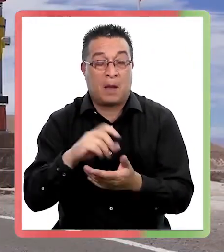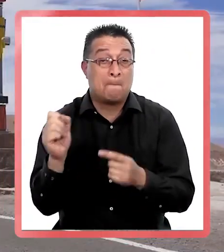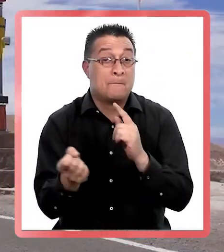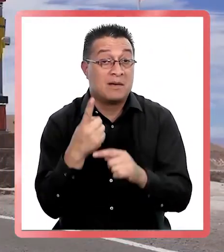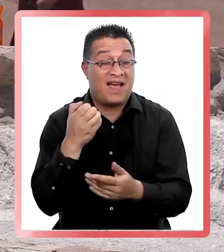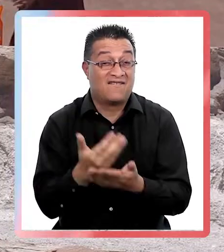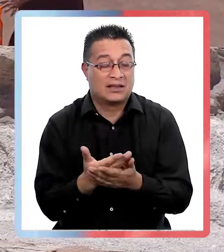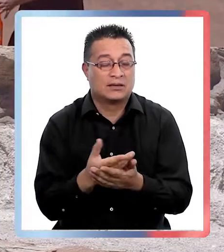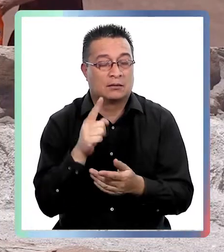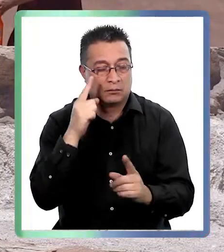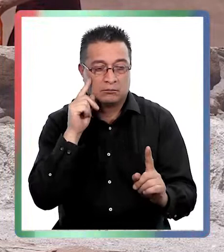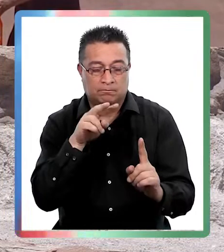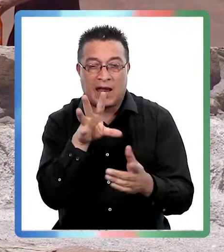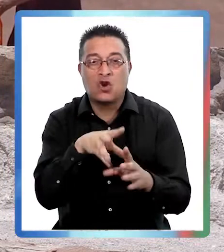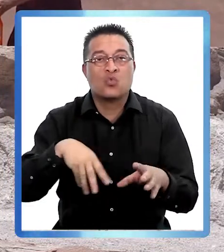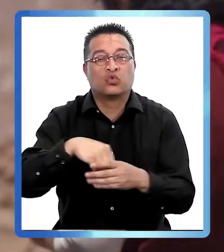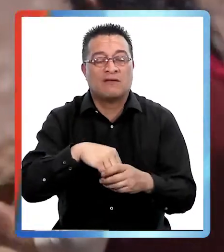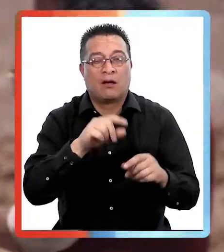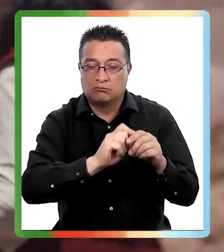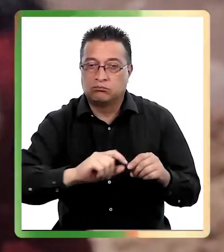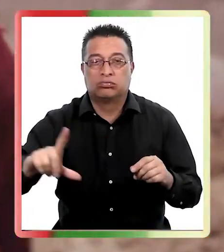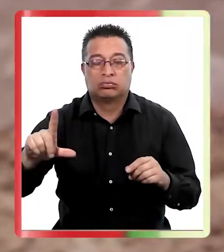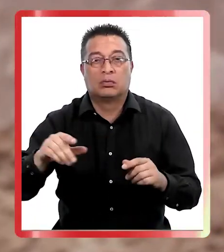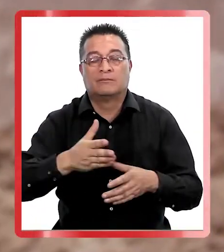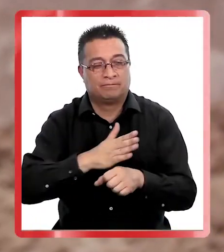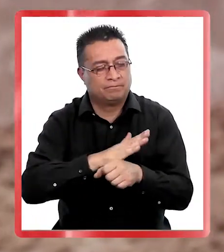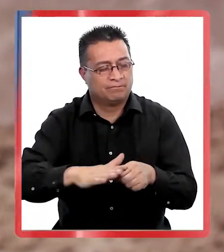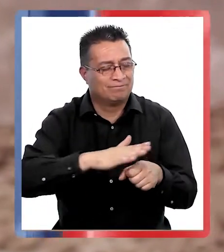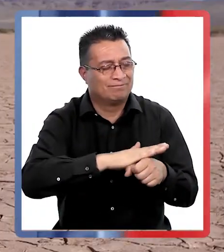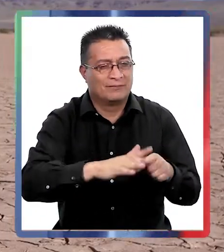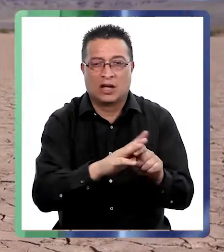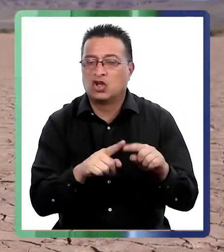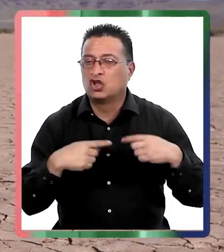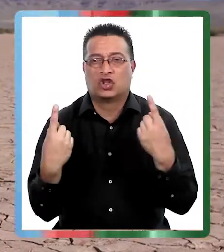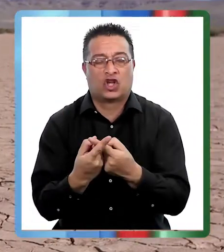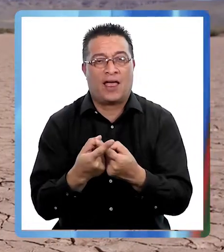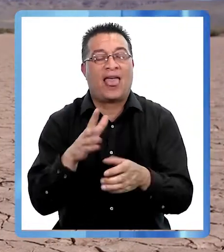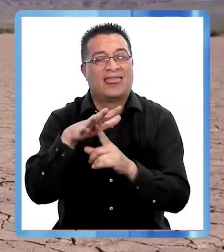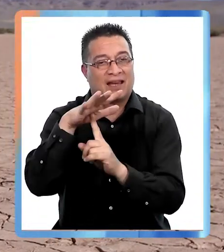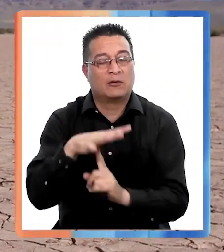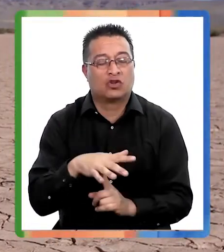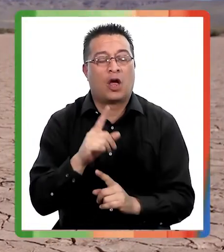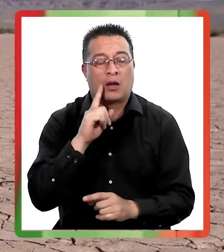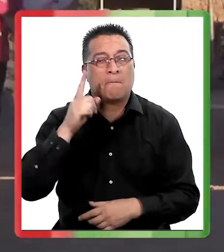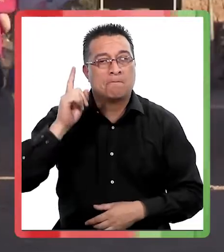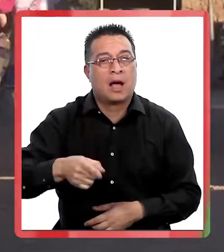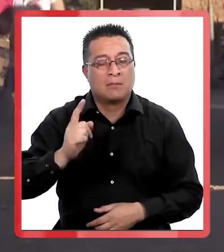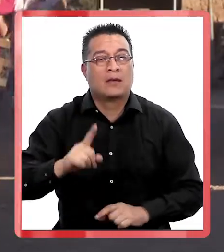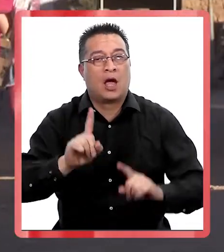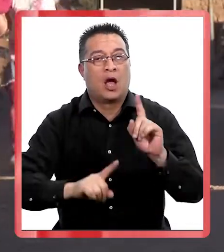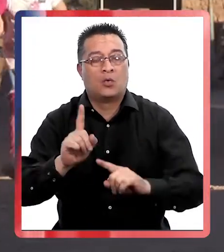incorporar por primera vez una mirada inclusiva desde su origen, que elimine todas aquellas discriminaciones que aún